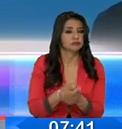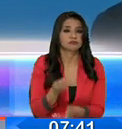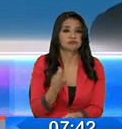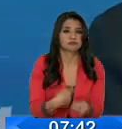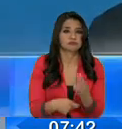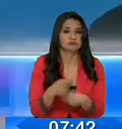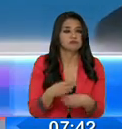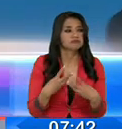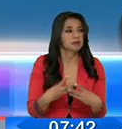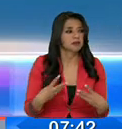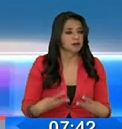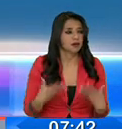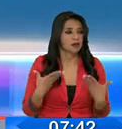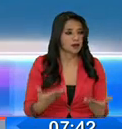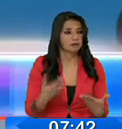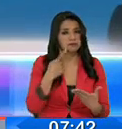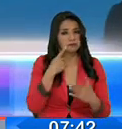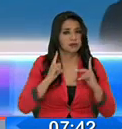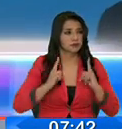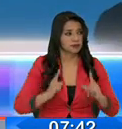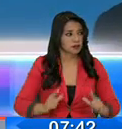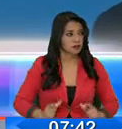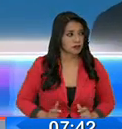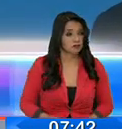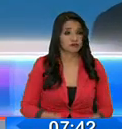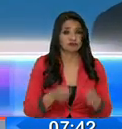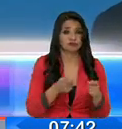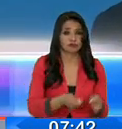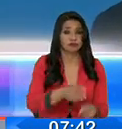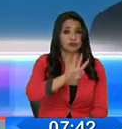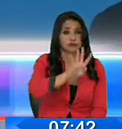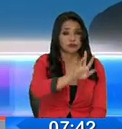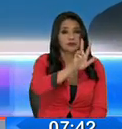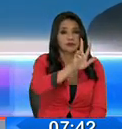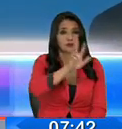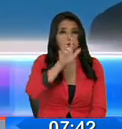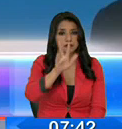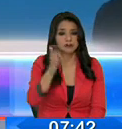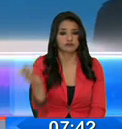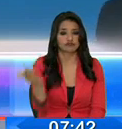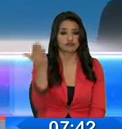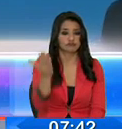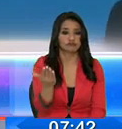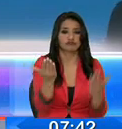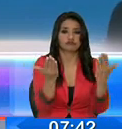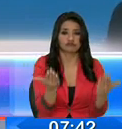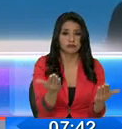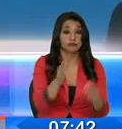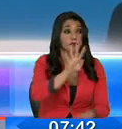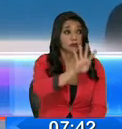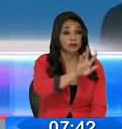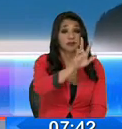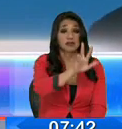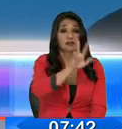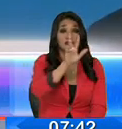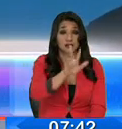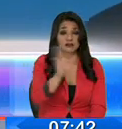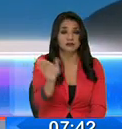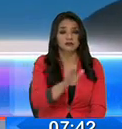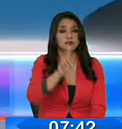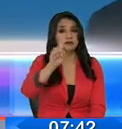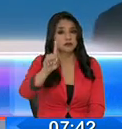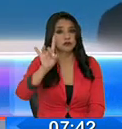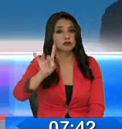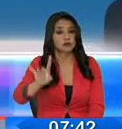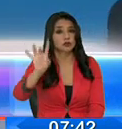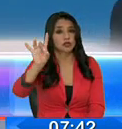insumos se presentaron 433 oferentes de esos 430 y 358